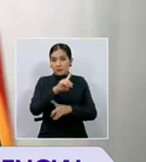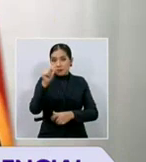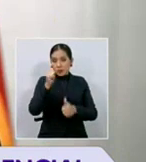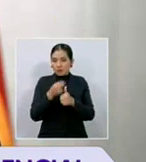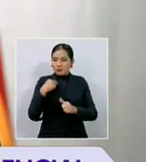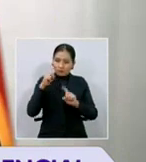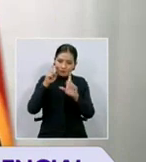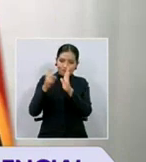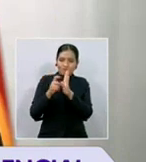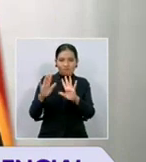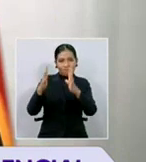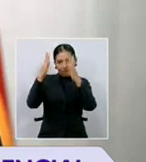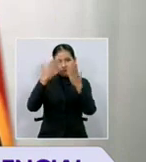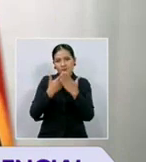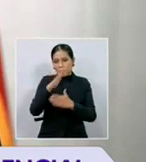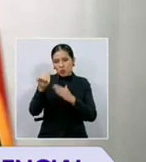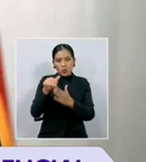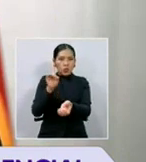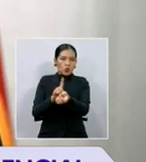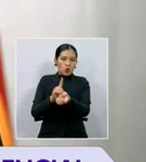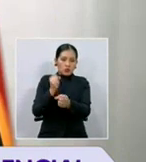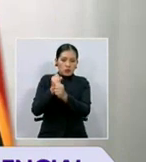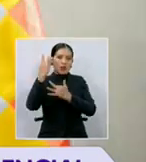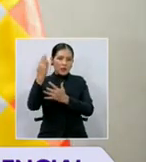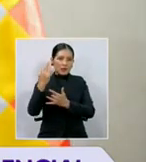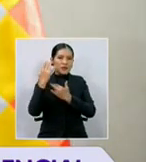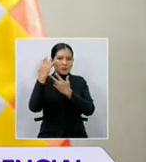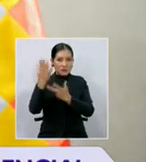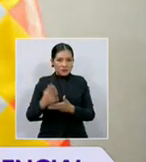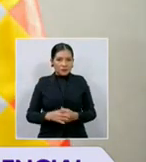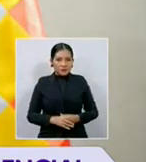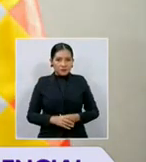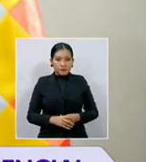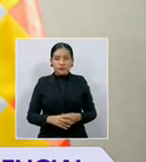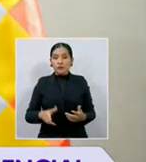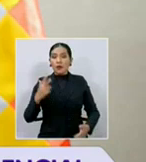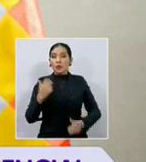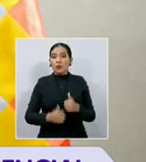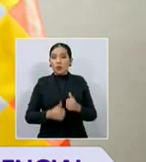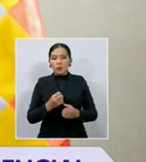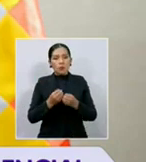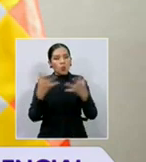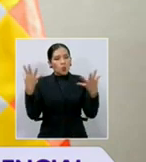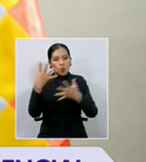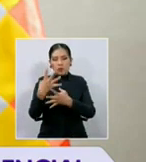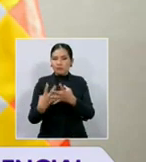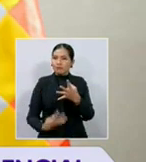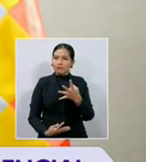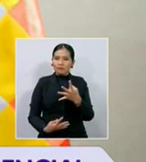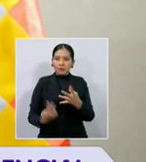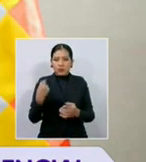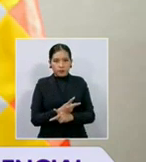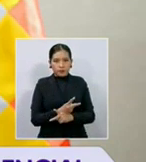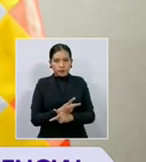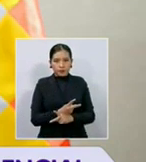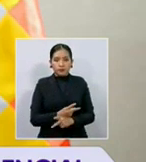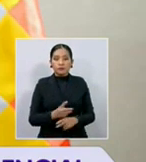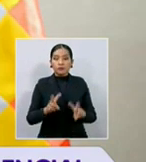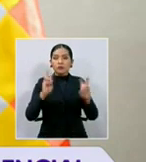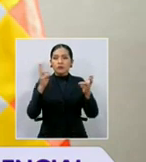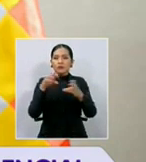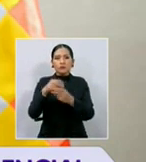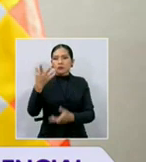Estado. Por favor, vamos a reiterar lo que dijo la primera autoridad para después hacer el análisis. De lo